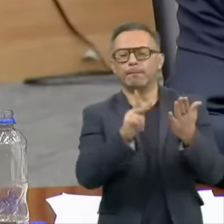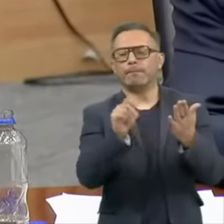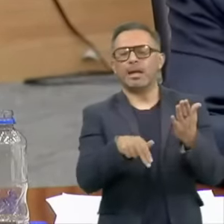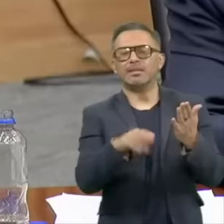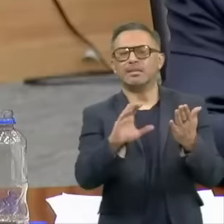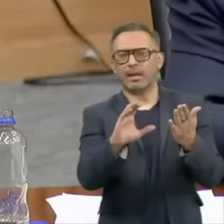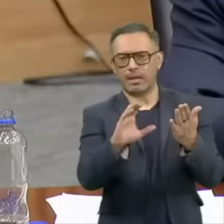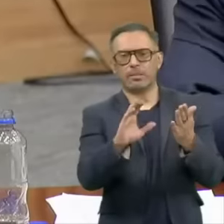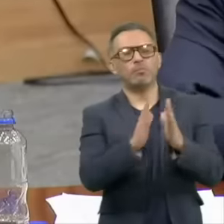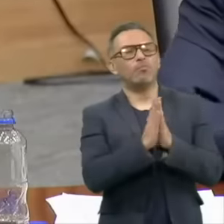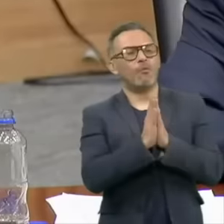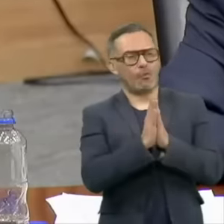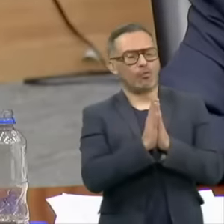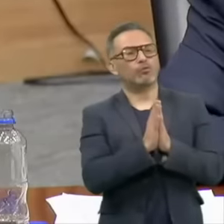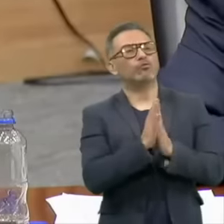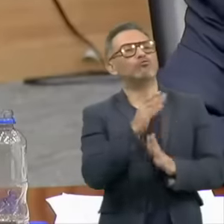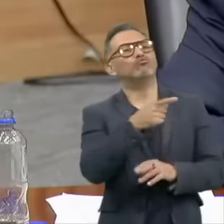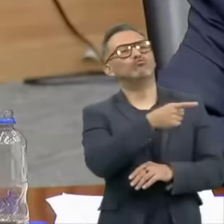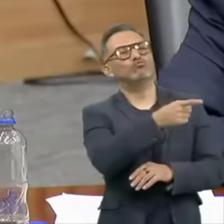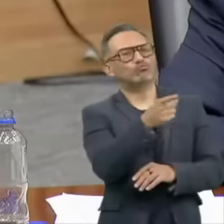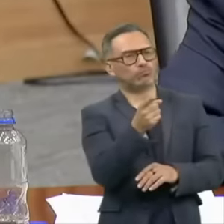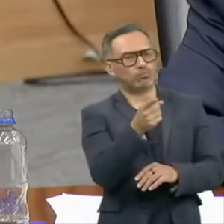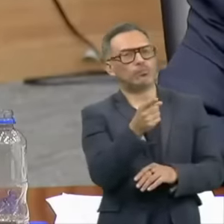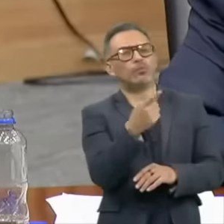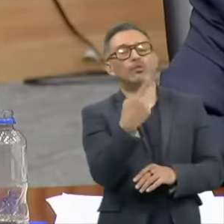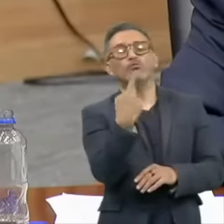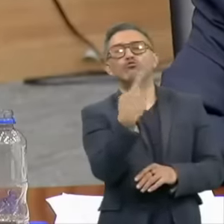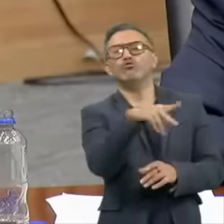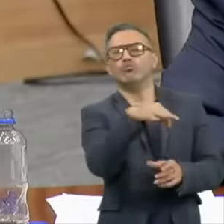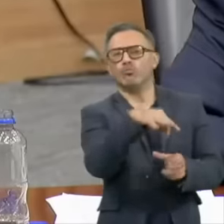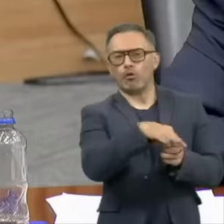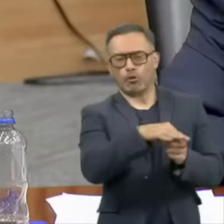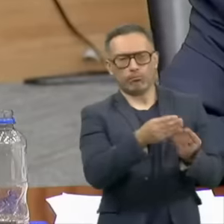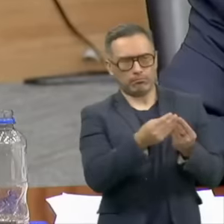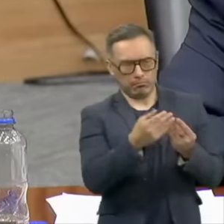solicitándoles su voto para nuestros partidos,